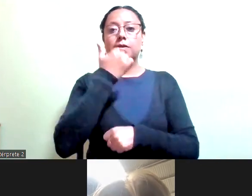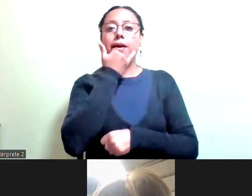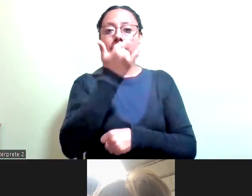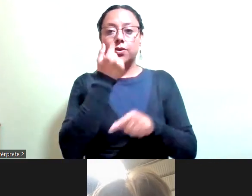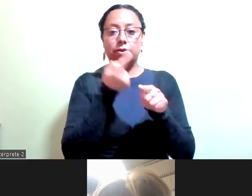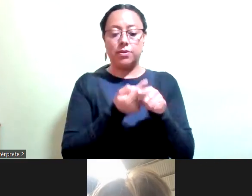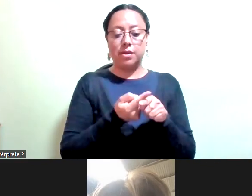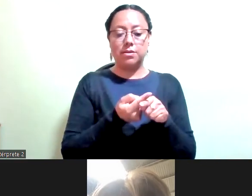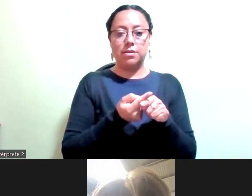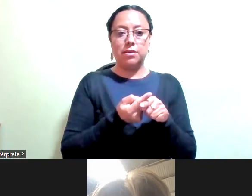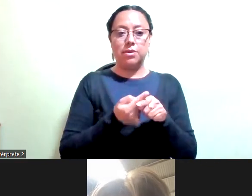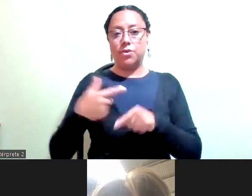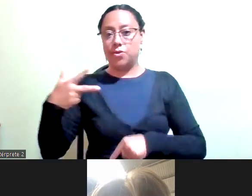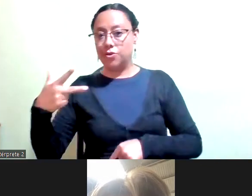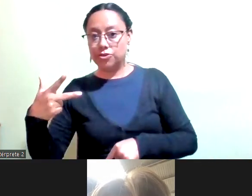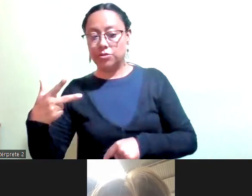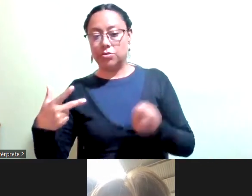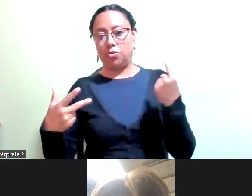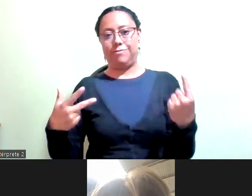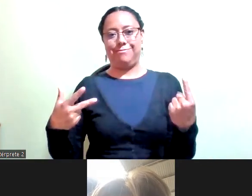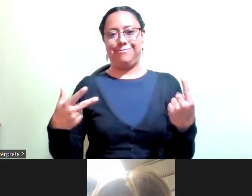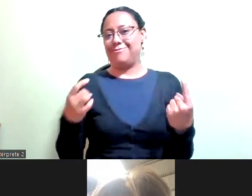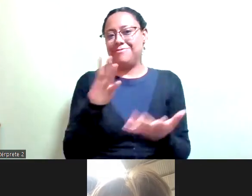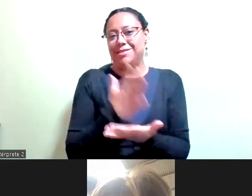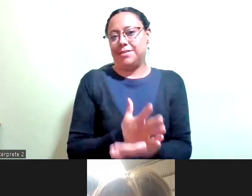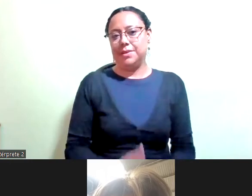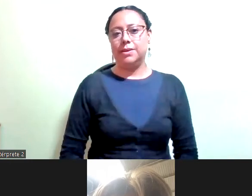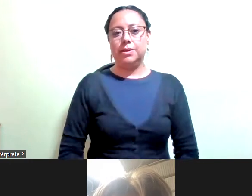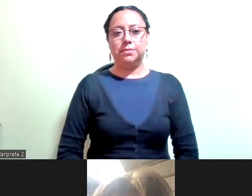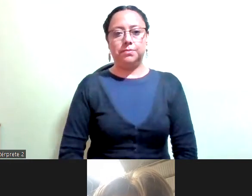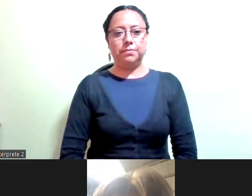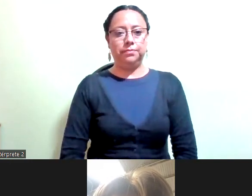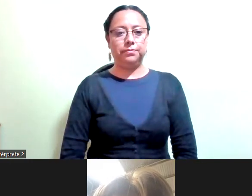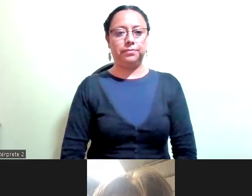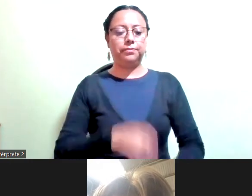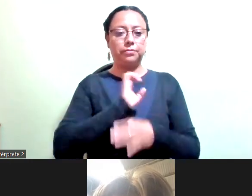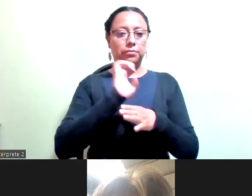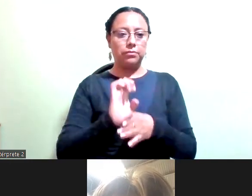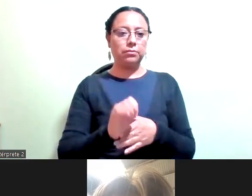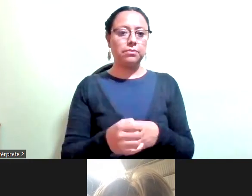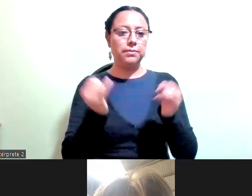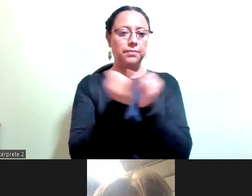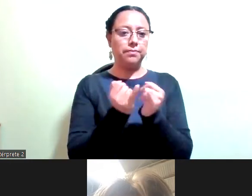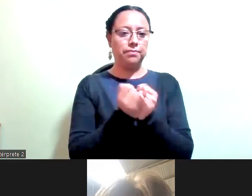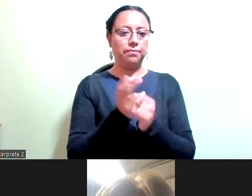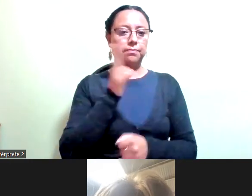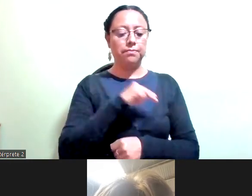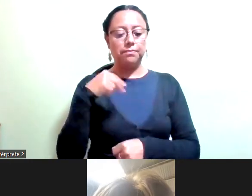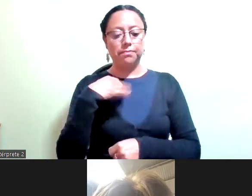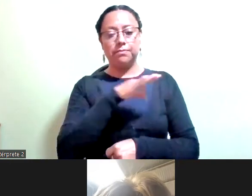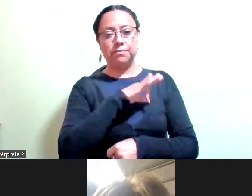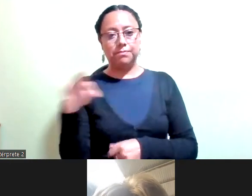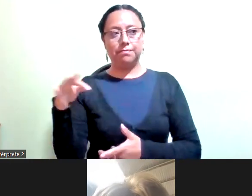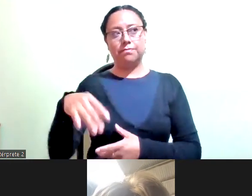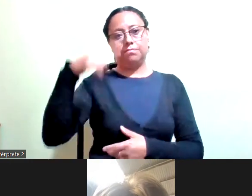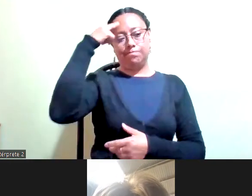los 8 o uno solo. Entonces, por otro lado, pues es incongruente que por un lado se dice, no se